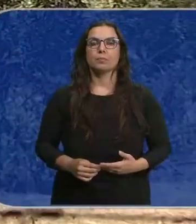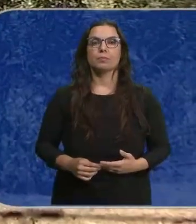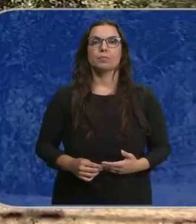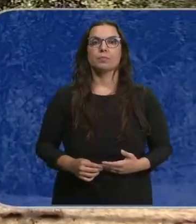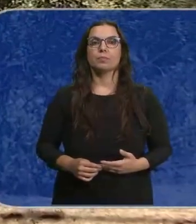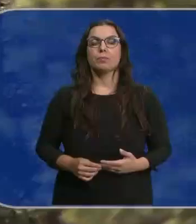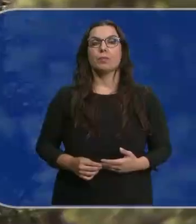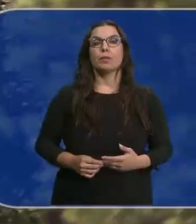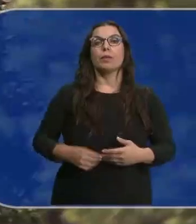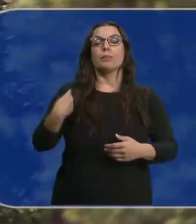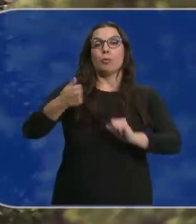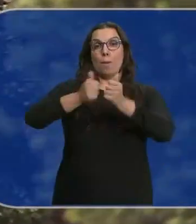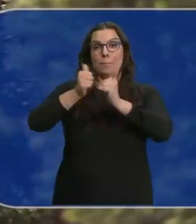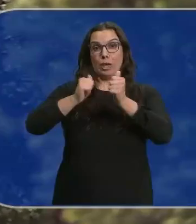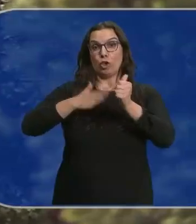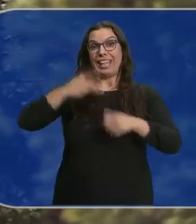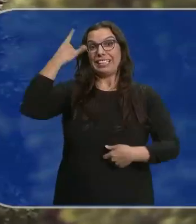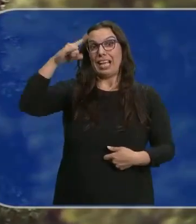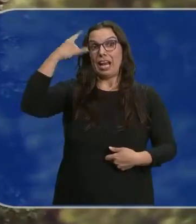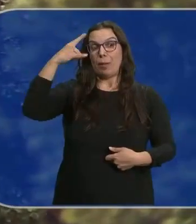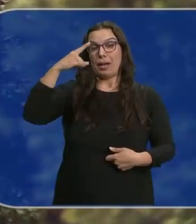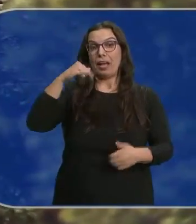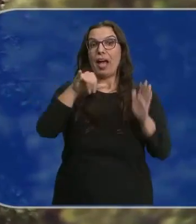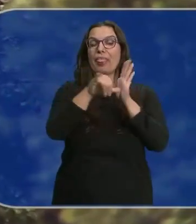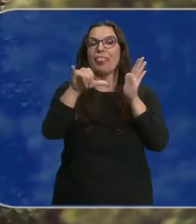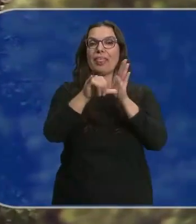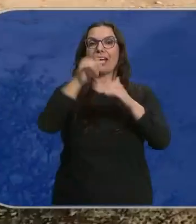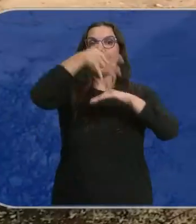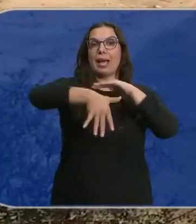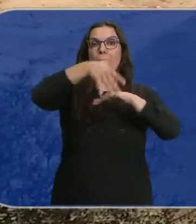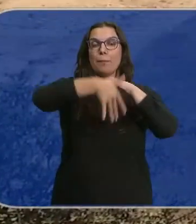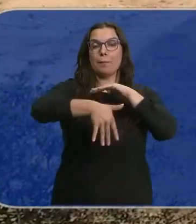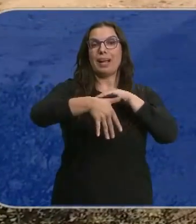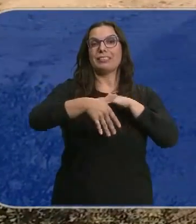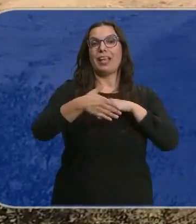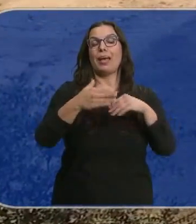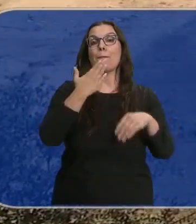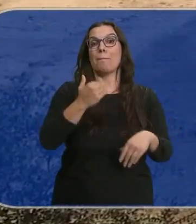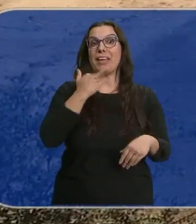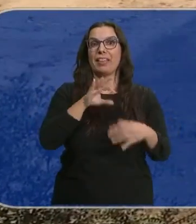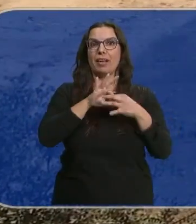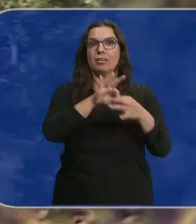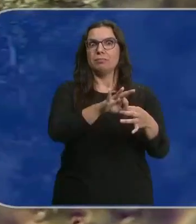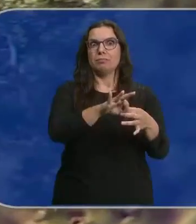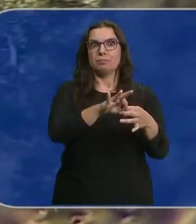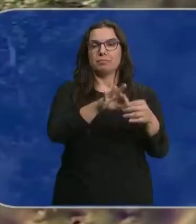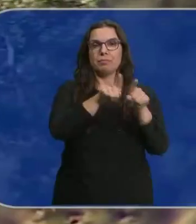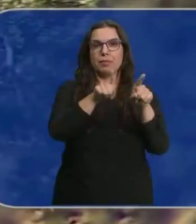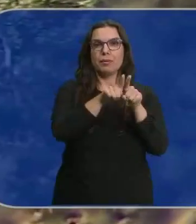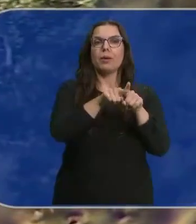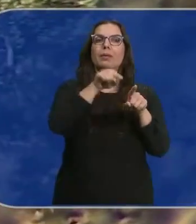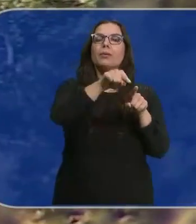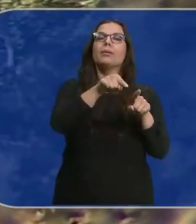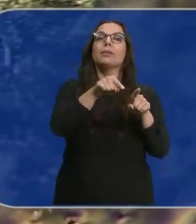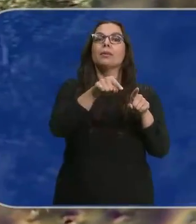Rescatado el cuerpo del piloto salmantino fallecido cerca del embalse de Proserpina, en la provincia de Mérida. El accidente